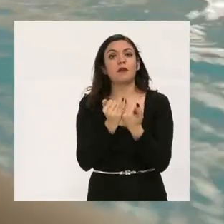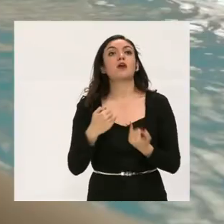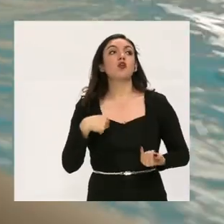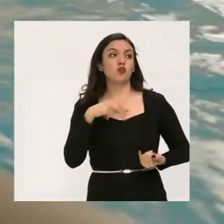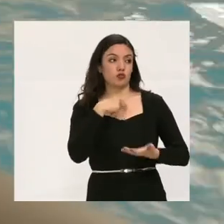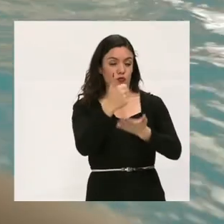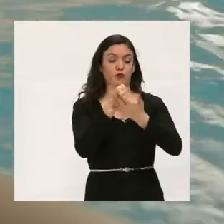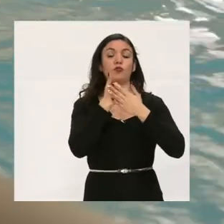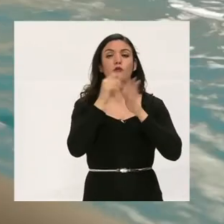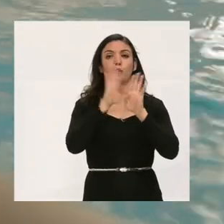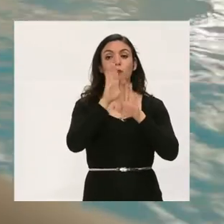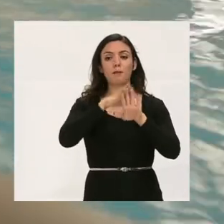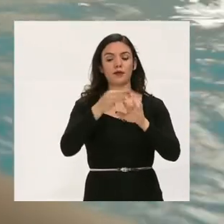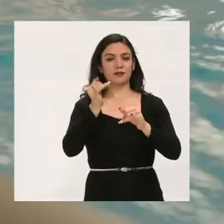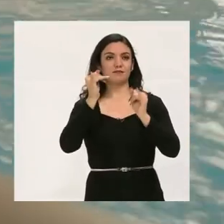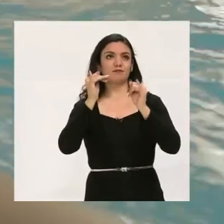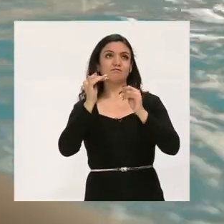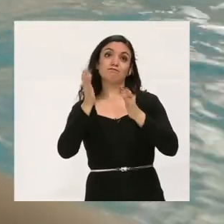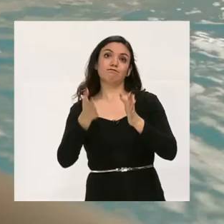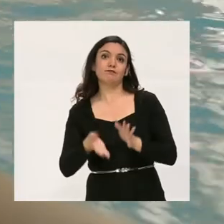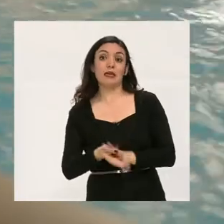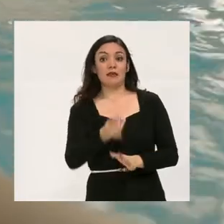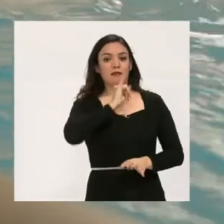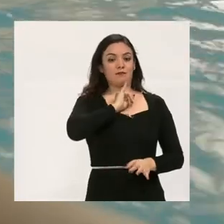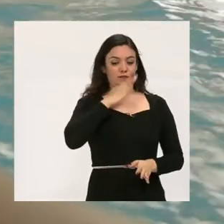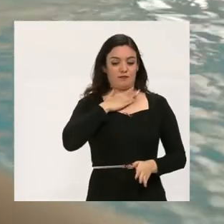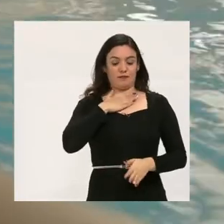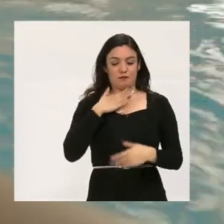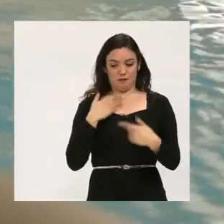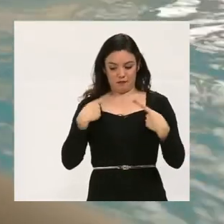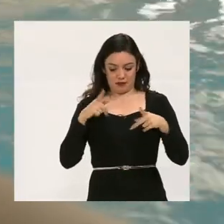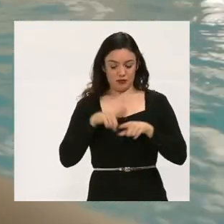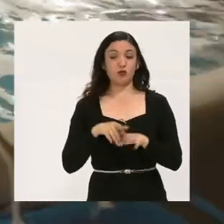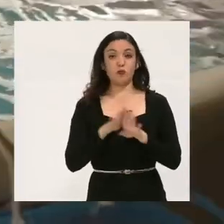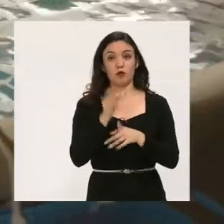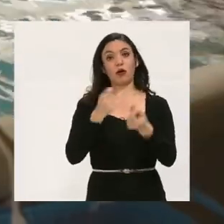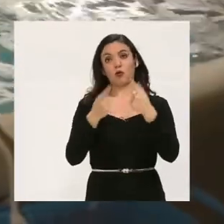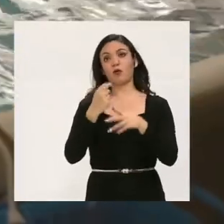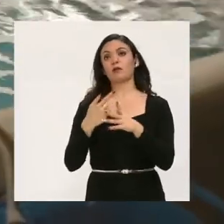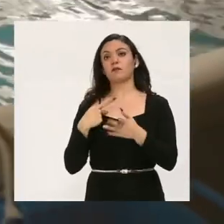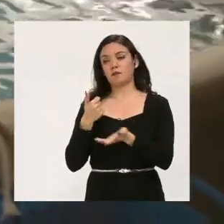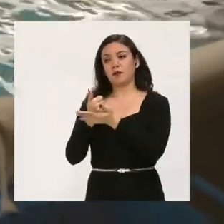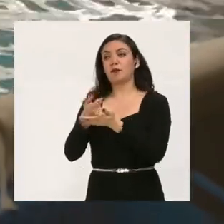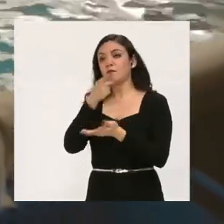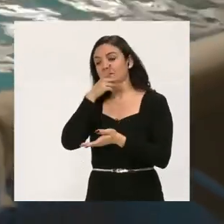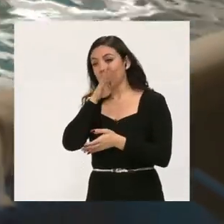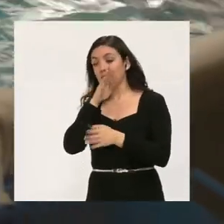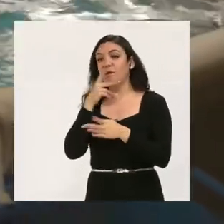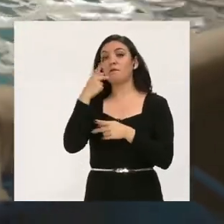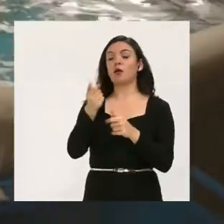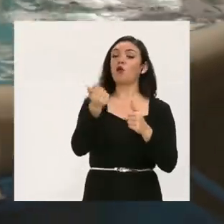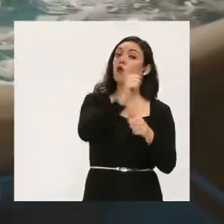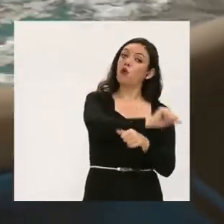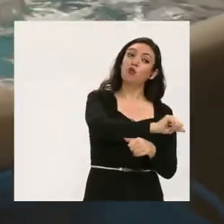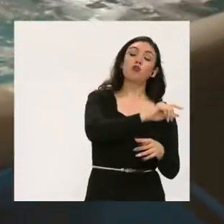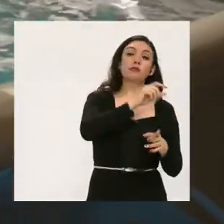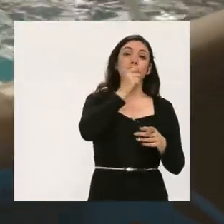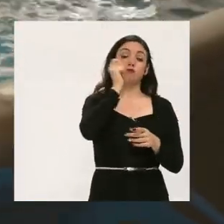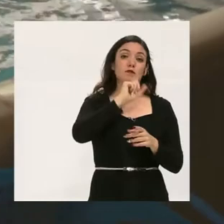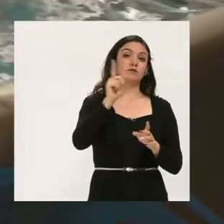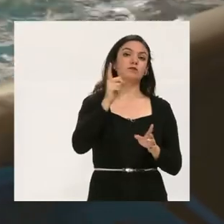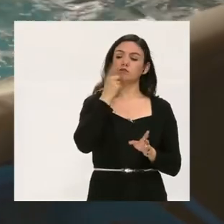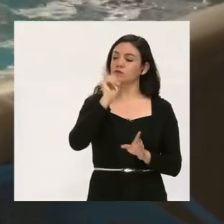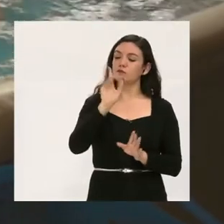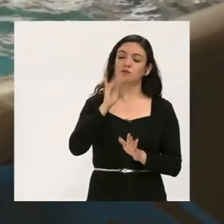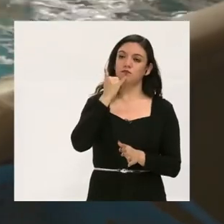también nos va a ayudar a ser más independientes también tanto de mama porque en algunas clases y piden la asistencia de papás hay algunos